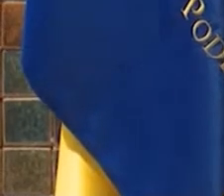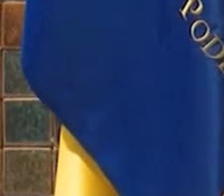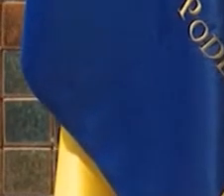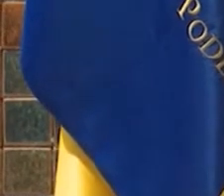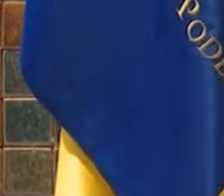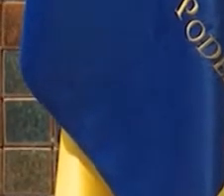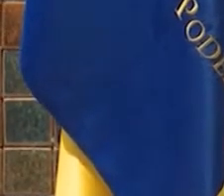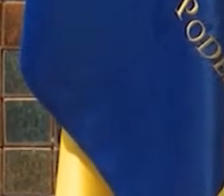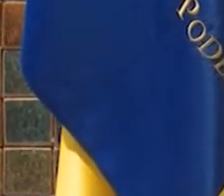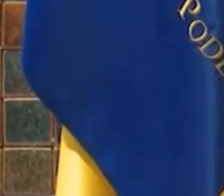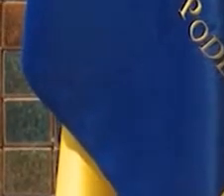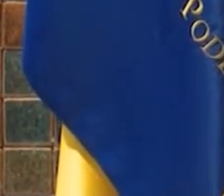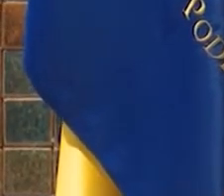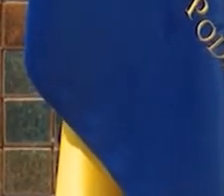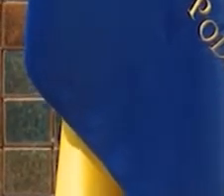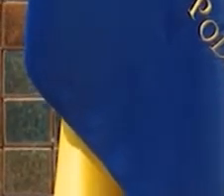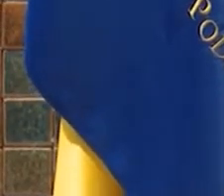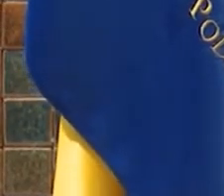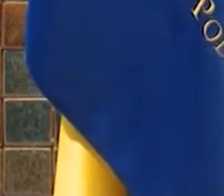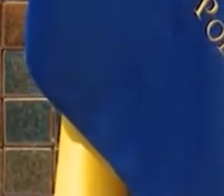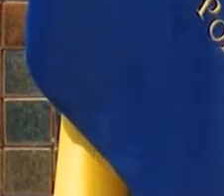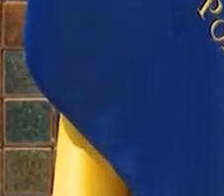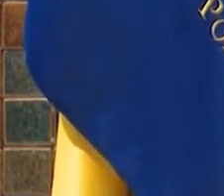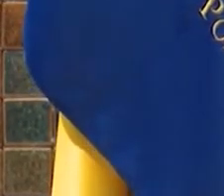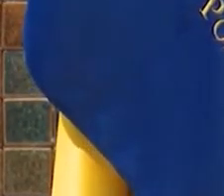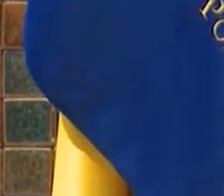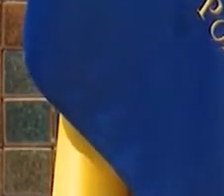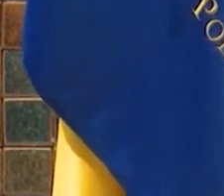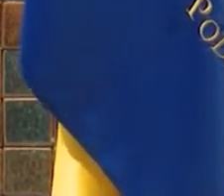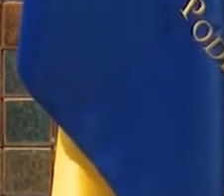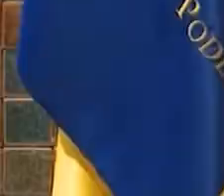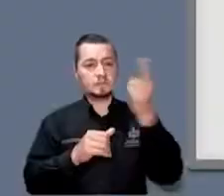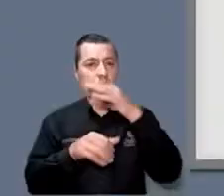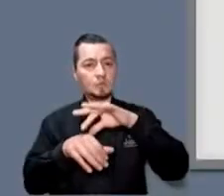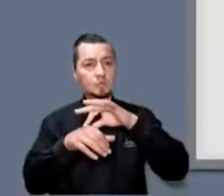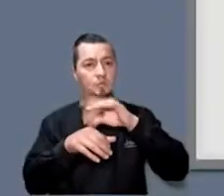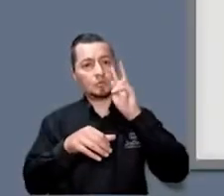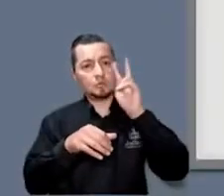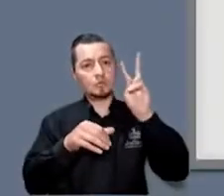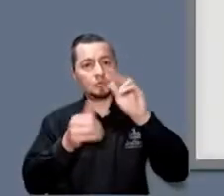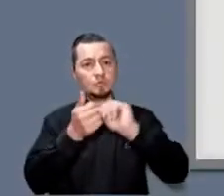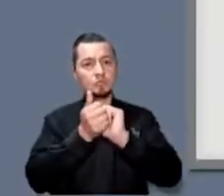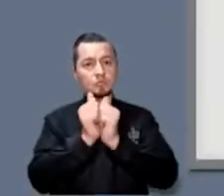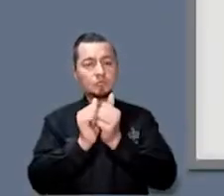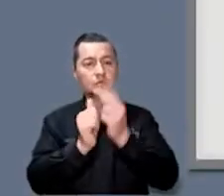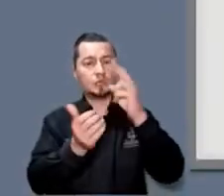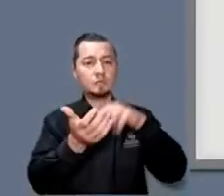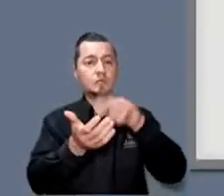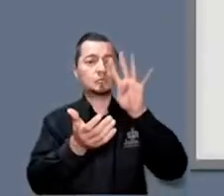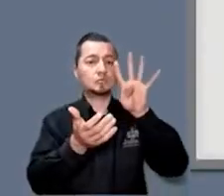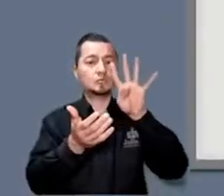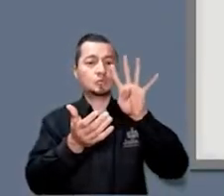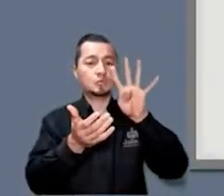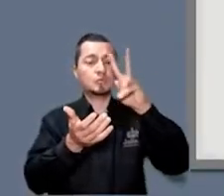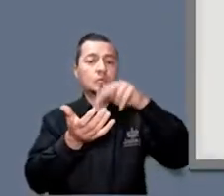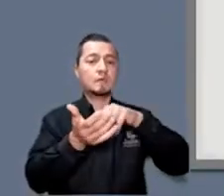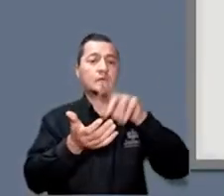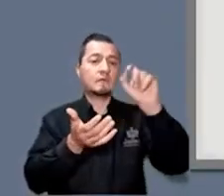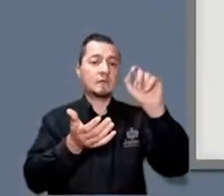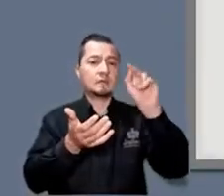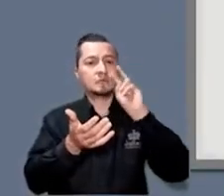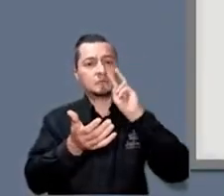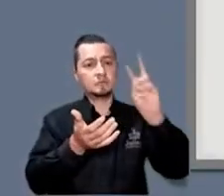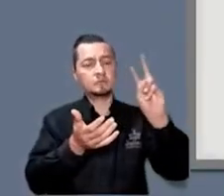el gobernador de jalisco enrique alfaro ramírez propuso un aumento de 12.9 por ciento a la secretaría de salud pasaría de 15 mil